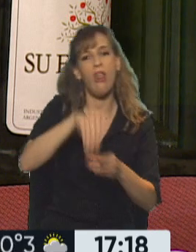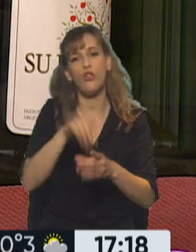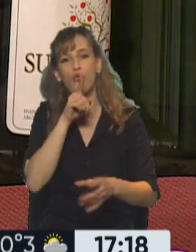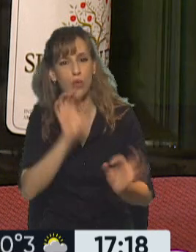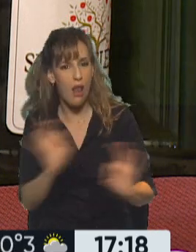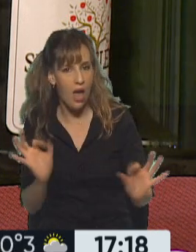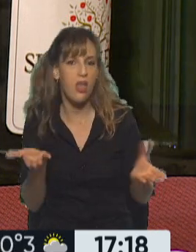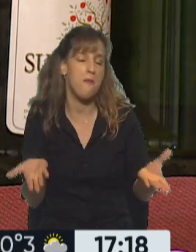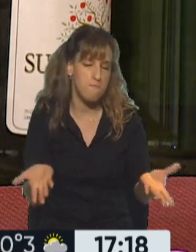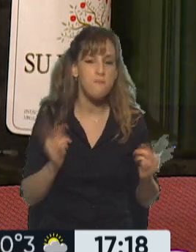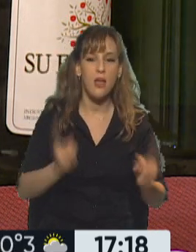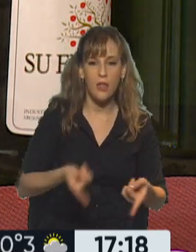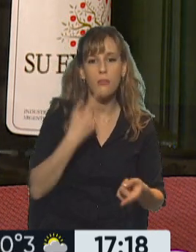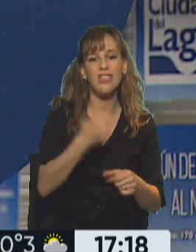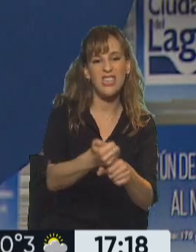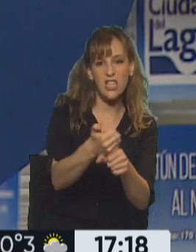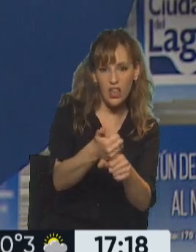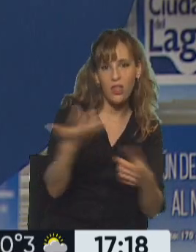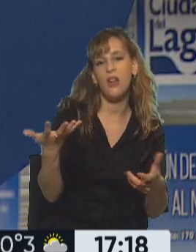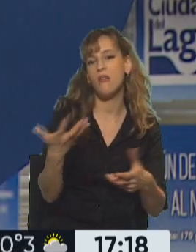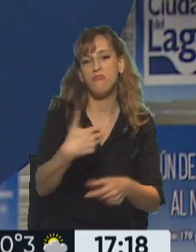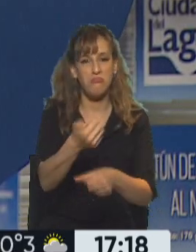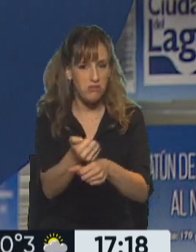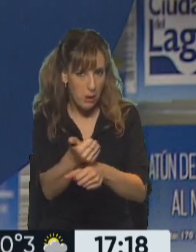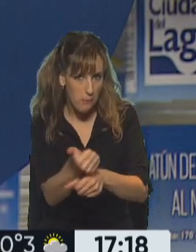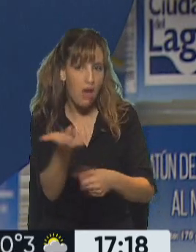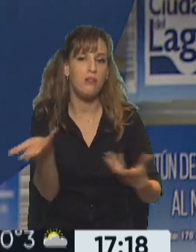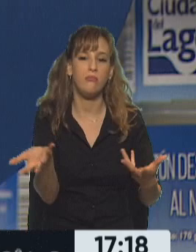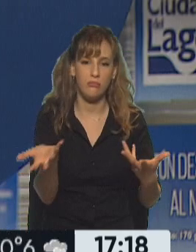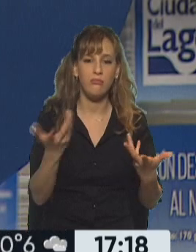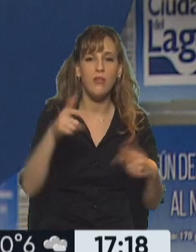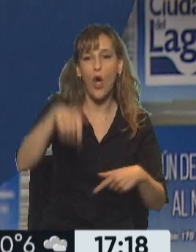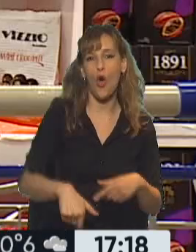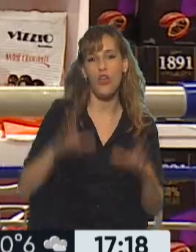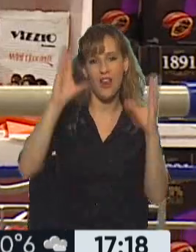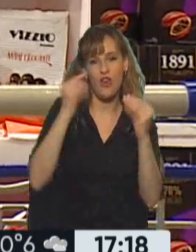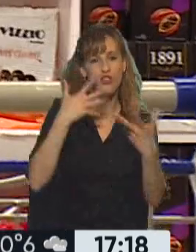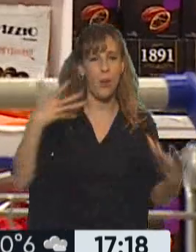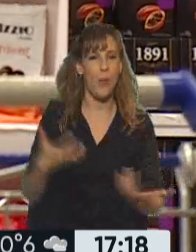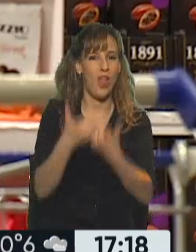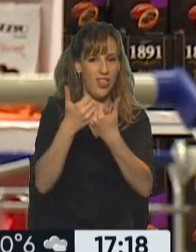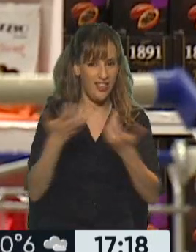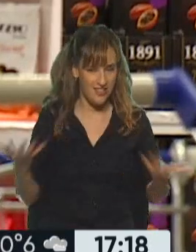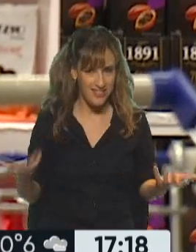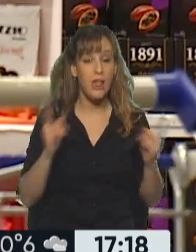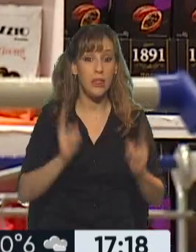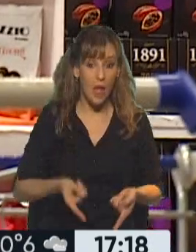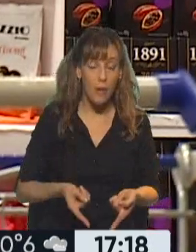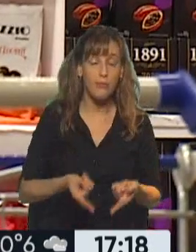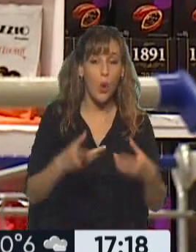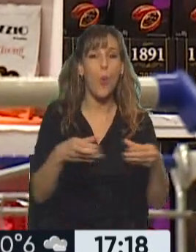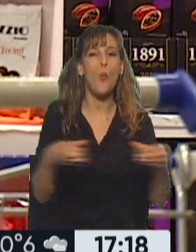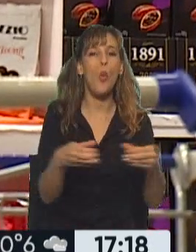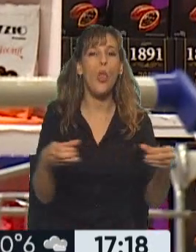viendo, los espumantes, la sidra, el champán, la posibilidad de brindar esta noche con la gente querida y además también budines,